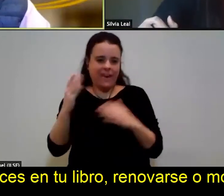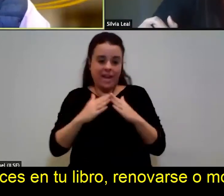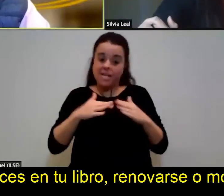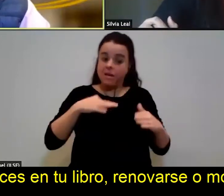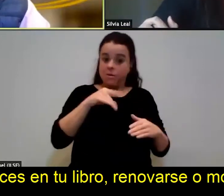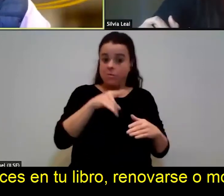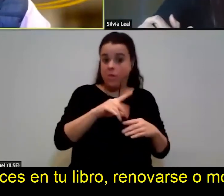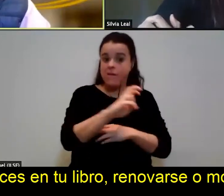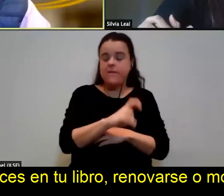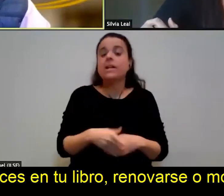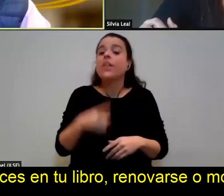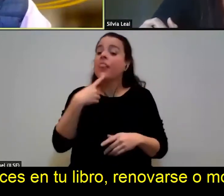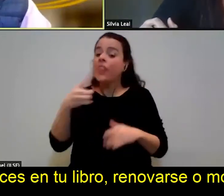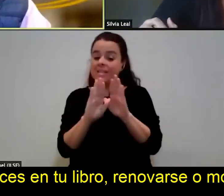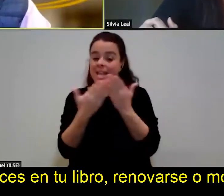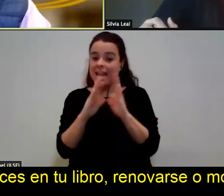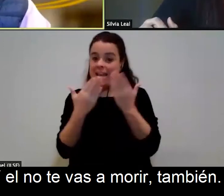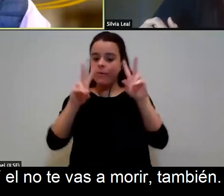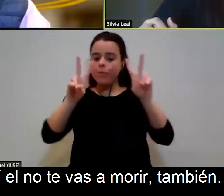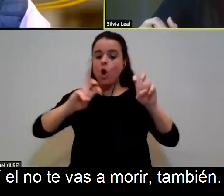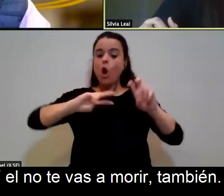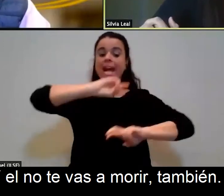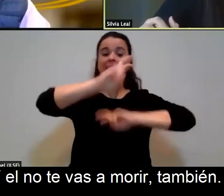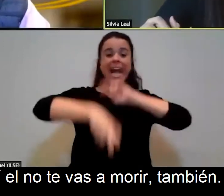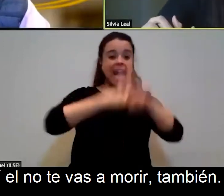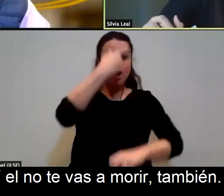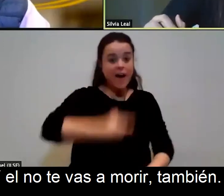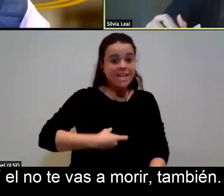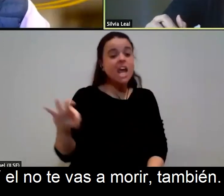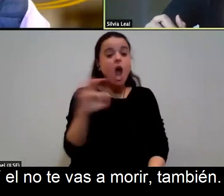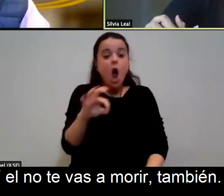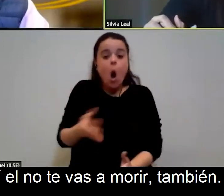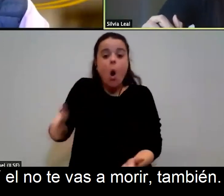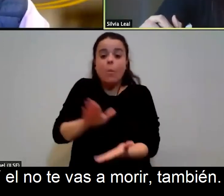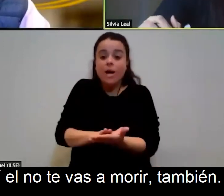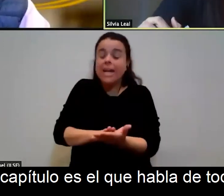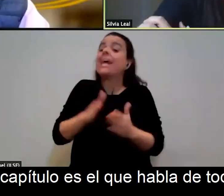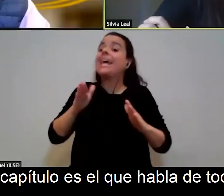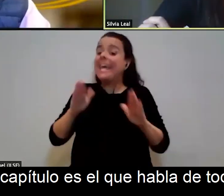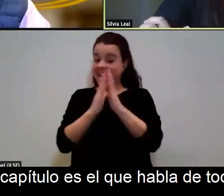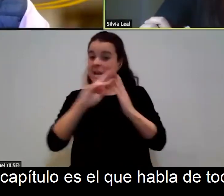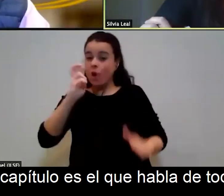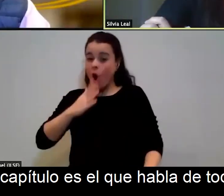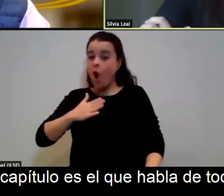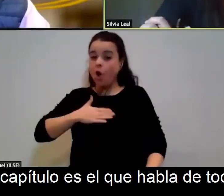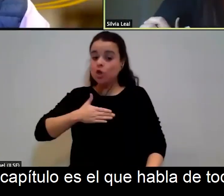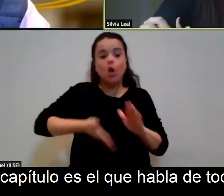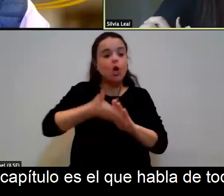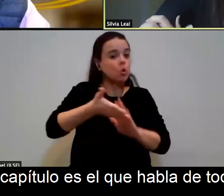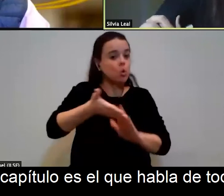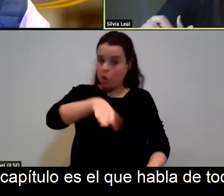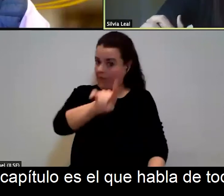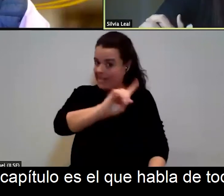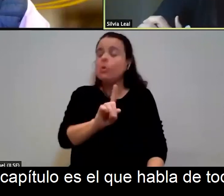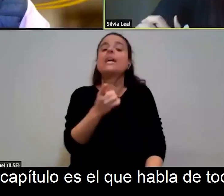lo dices en tu libro, es renovarse o morir, ¿no? Ya lo digo, y el no te vas a morir también, que si llega la tecnología, de hecho